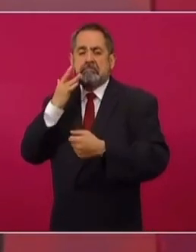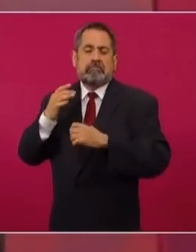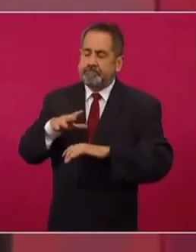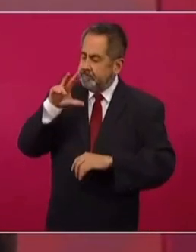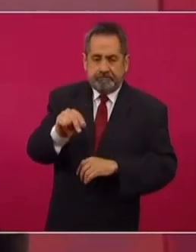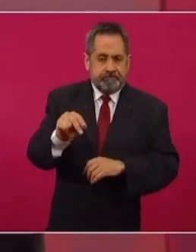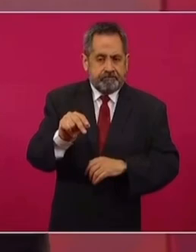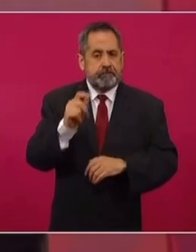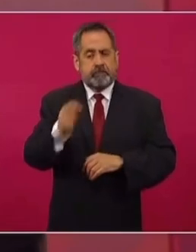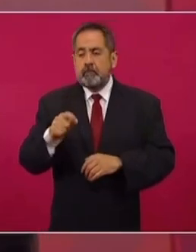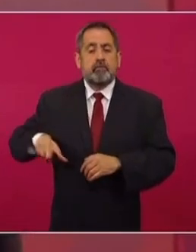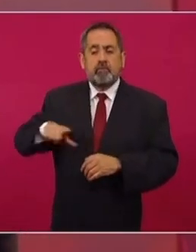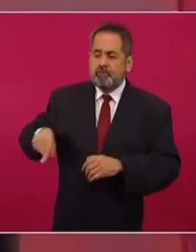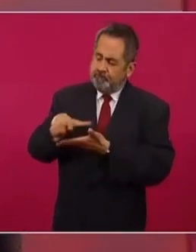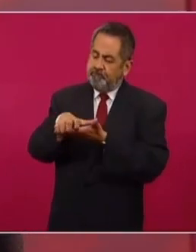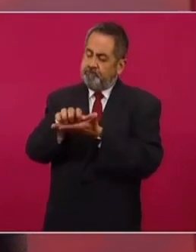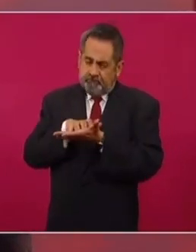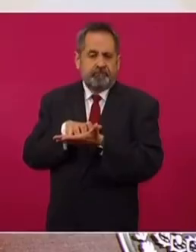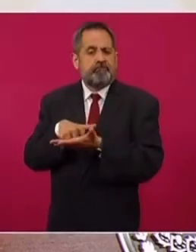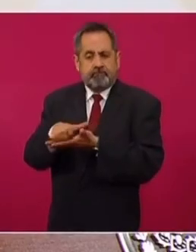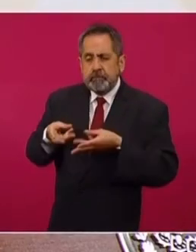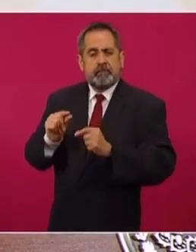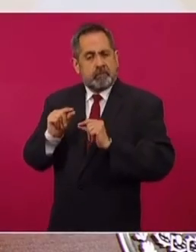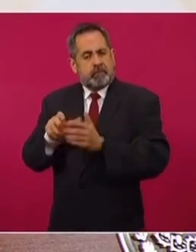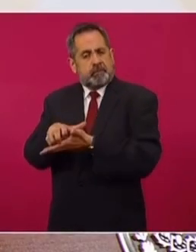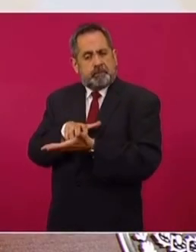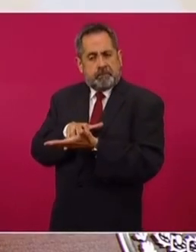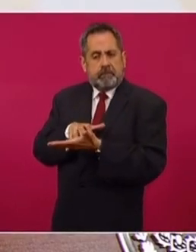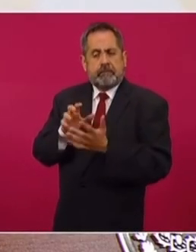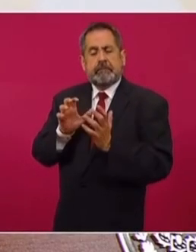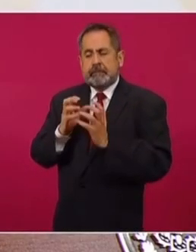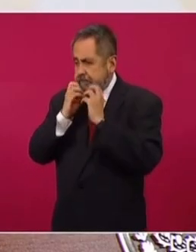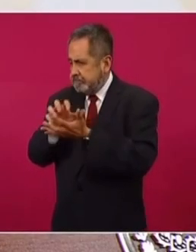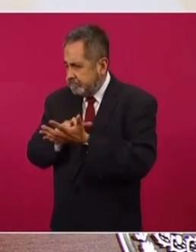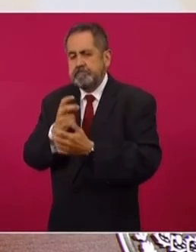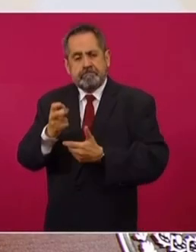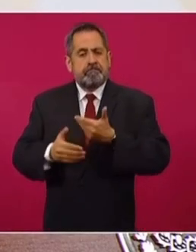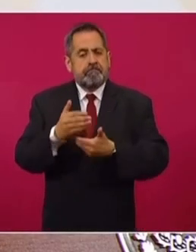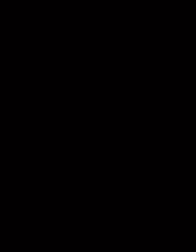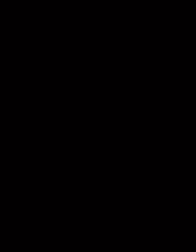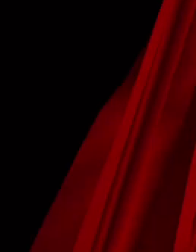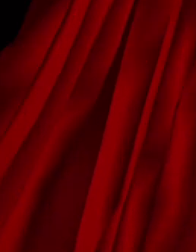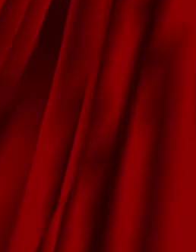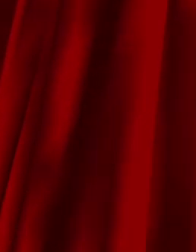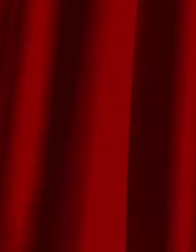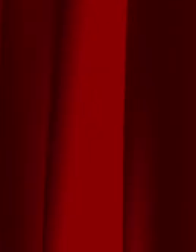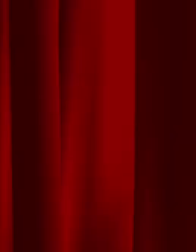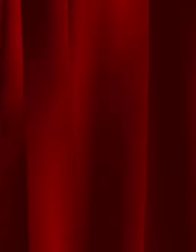Que el gobierno sea austero. Esa es la fórmula. Y así vamos saliendo adelante.